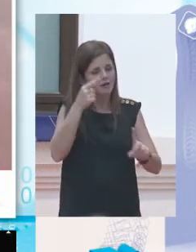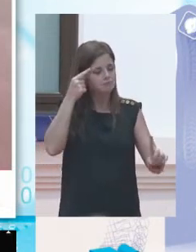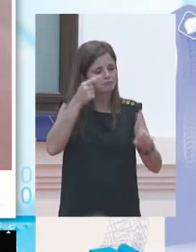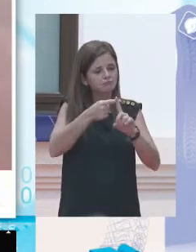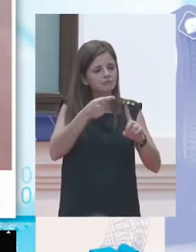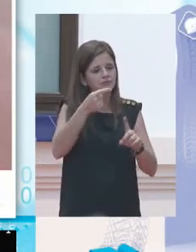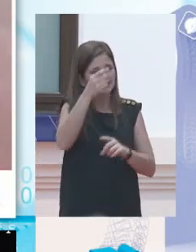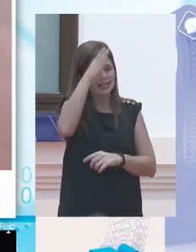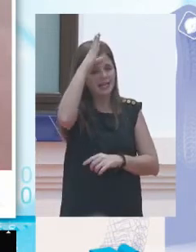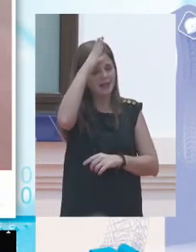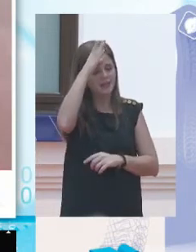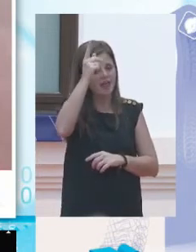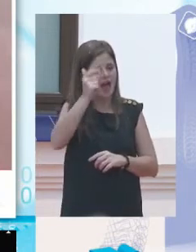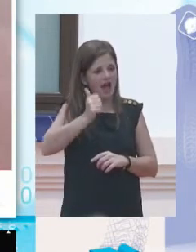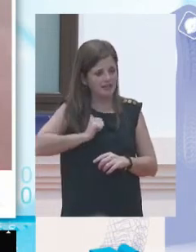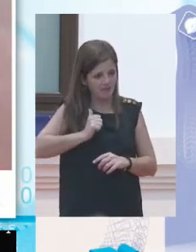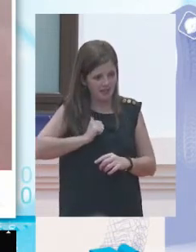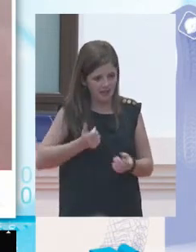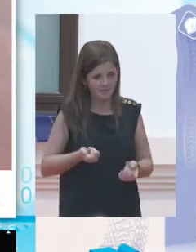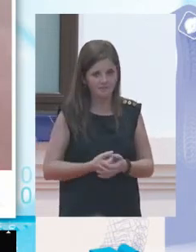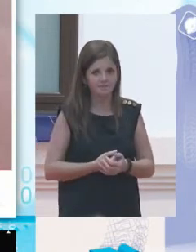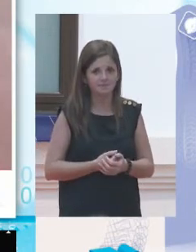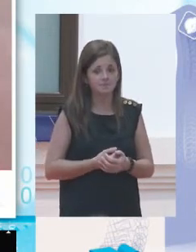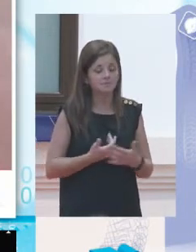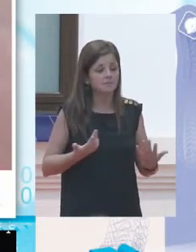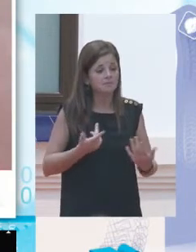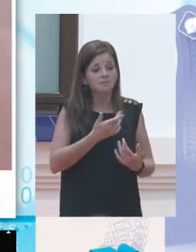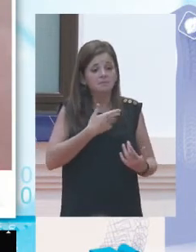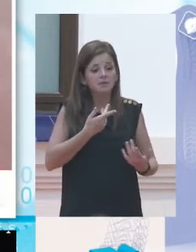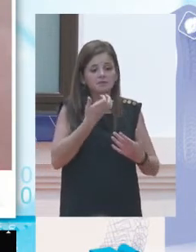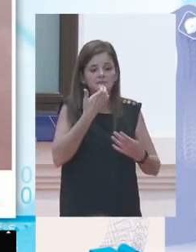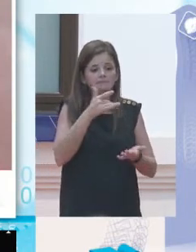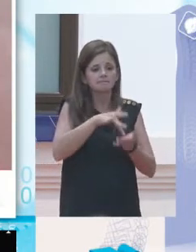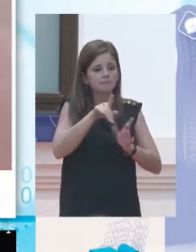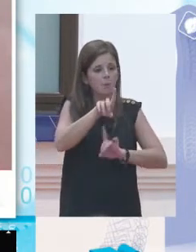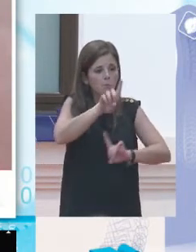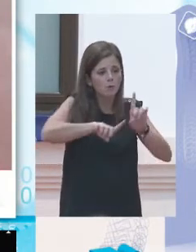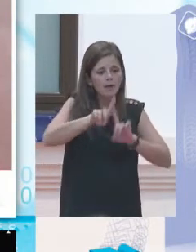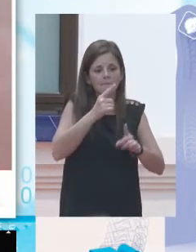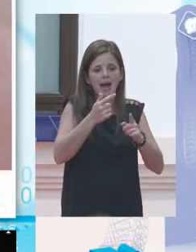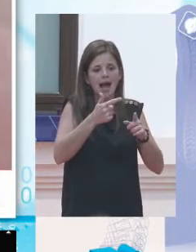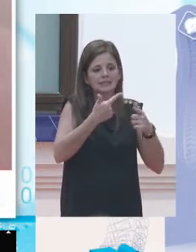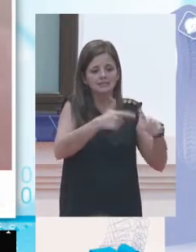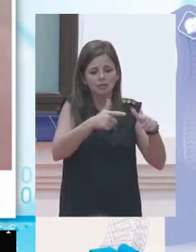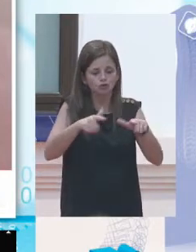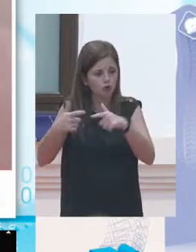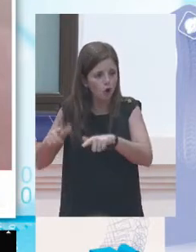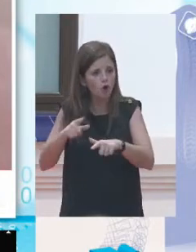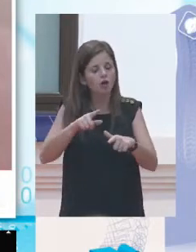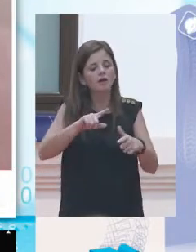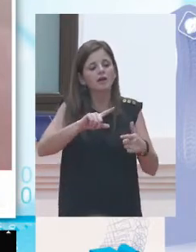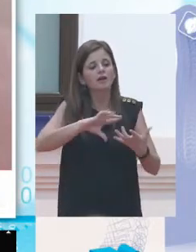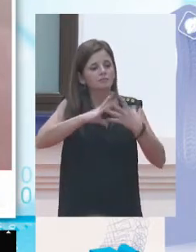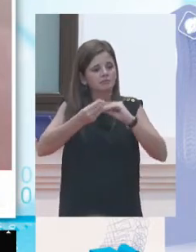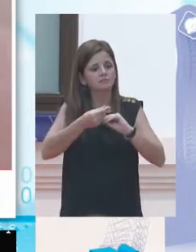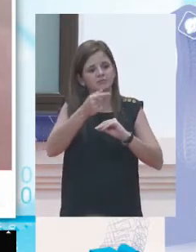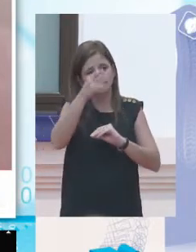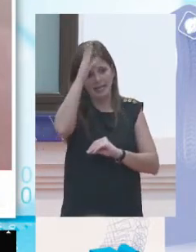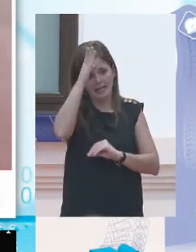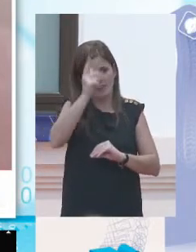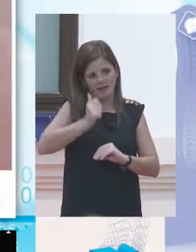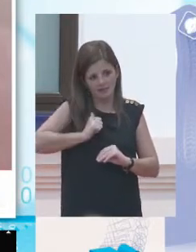artificial, en aplicar inteligencia artificial a todo tipo de problemas y todo tipo de sectores. Y este precisamente es uno de